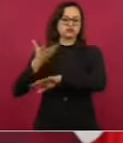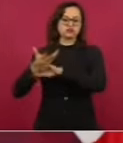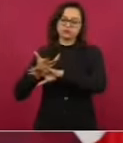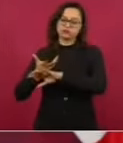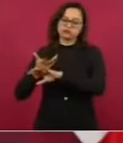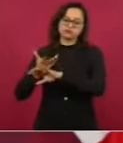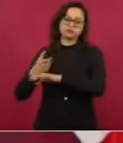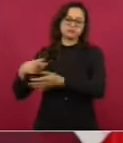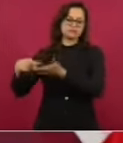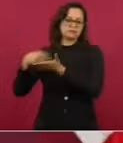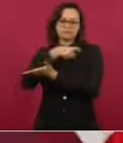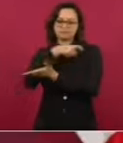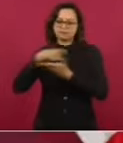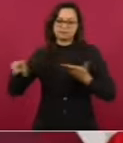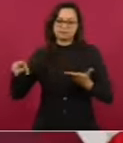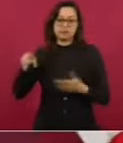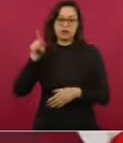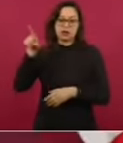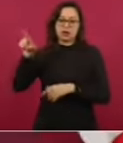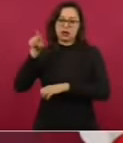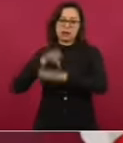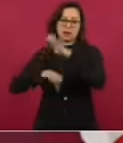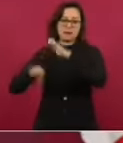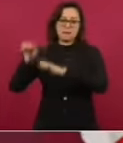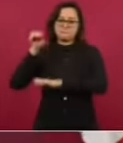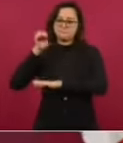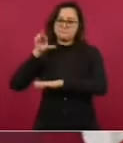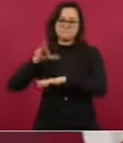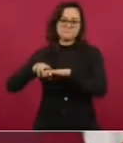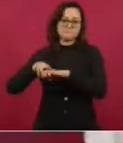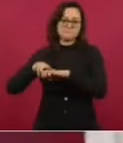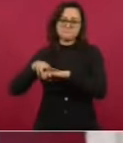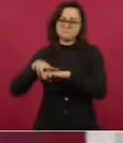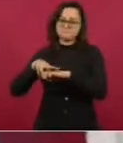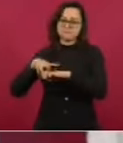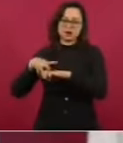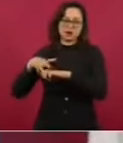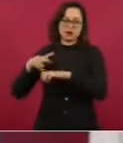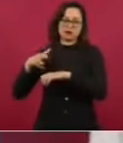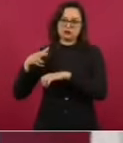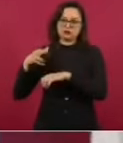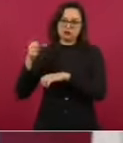muy fuerte en ese ramo